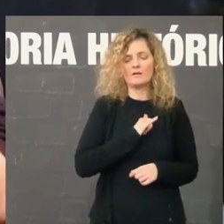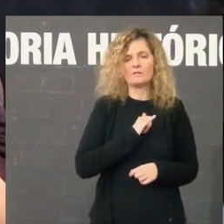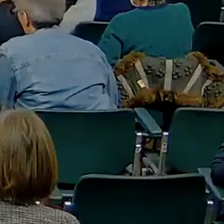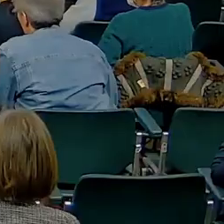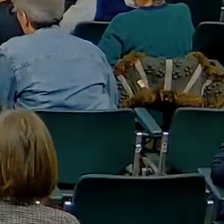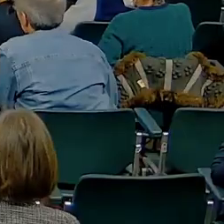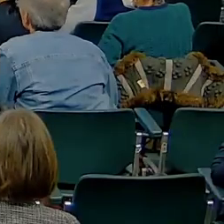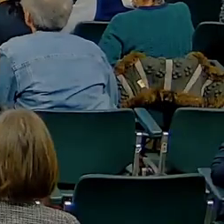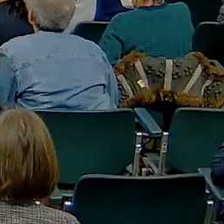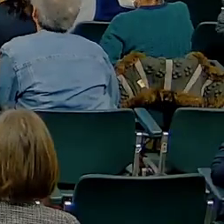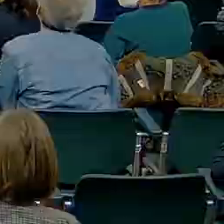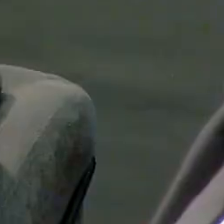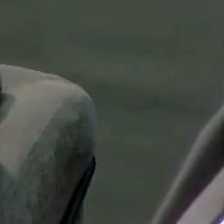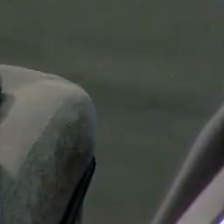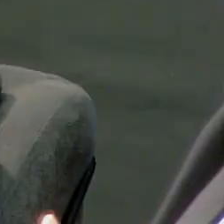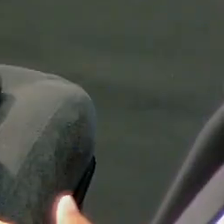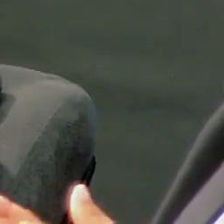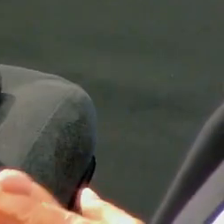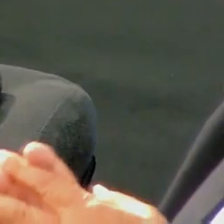popular.